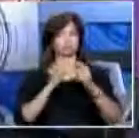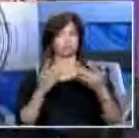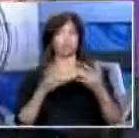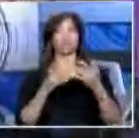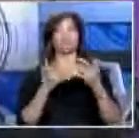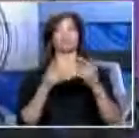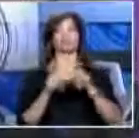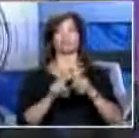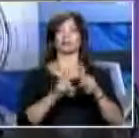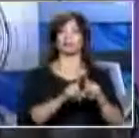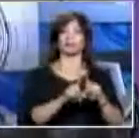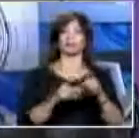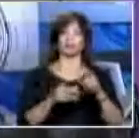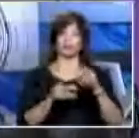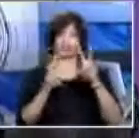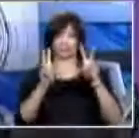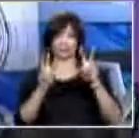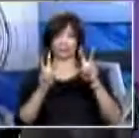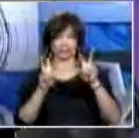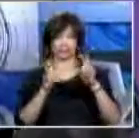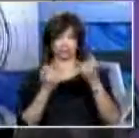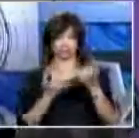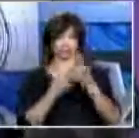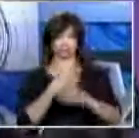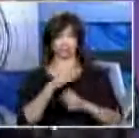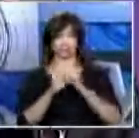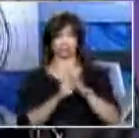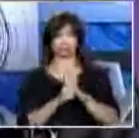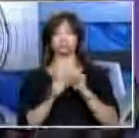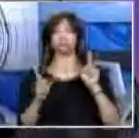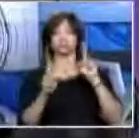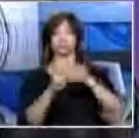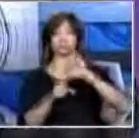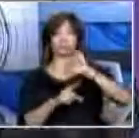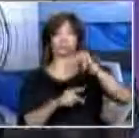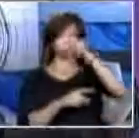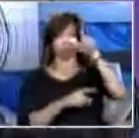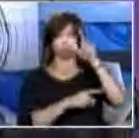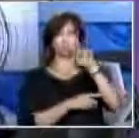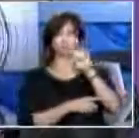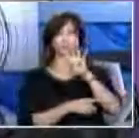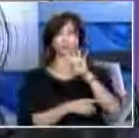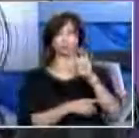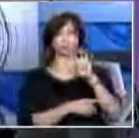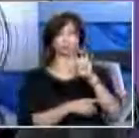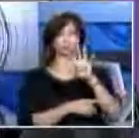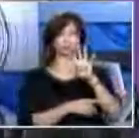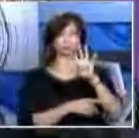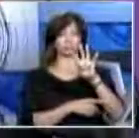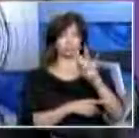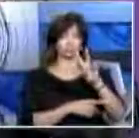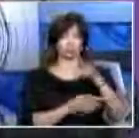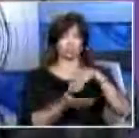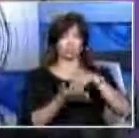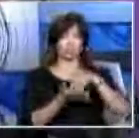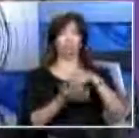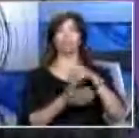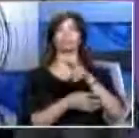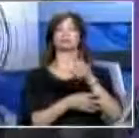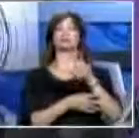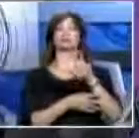escuchen esto entre enero de este año a julio se realizaron 447 mil